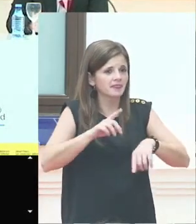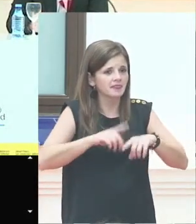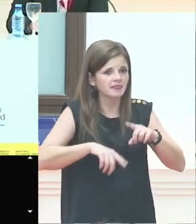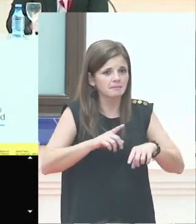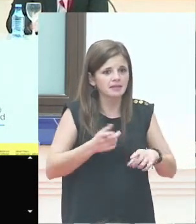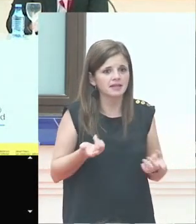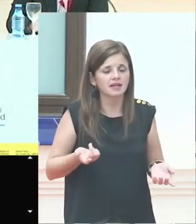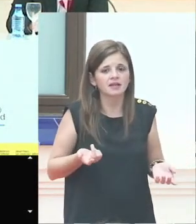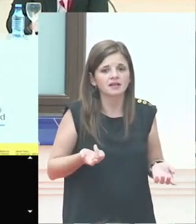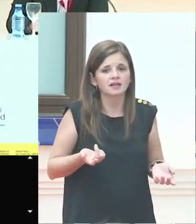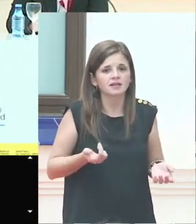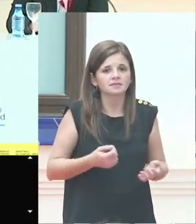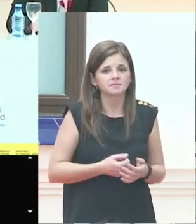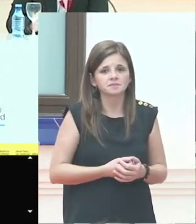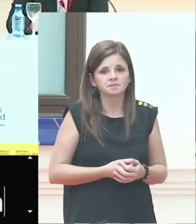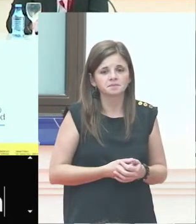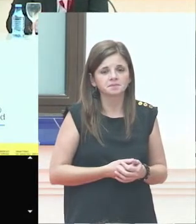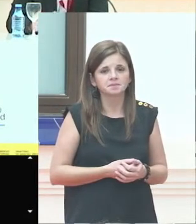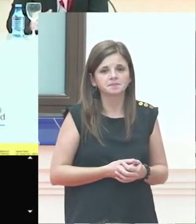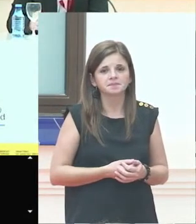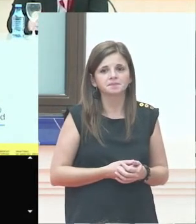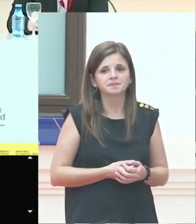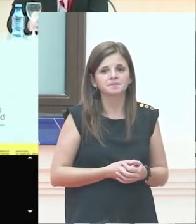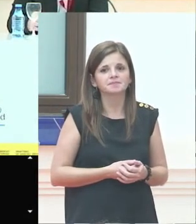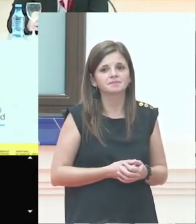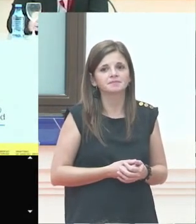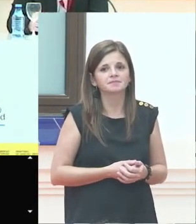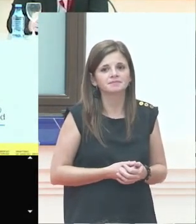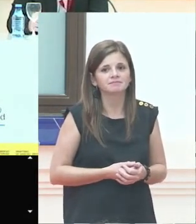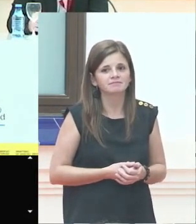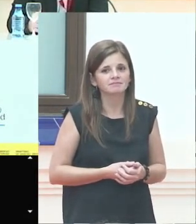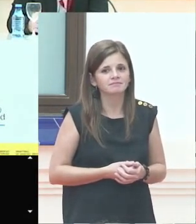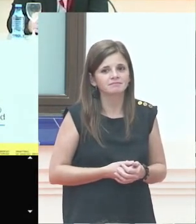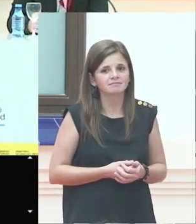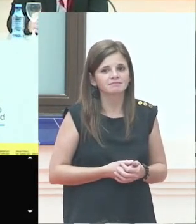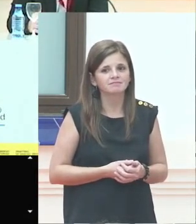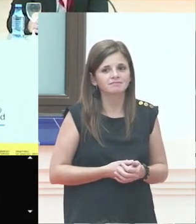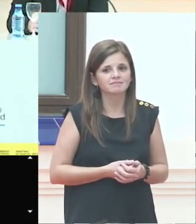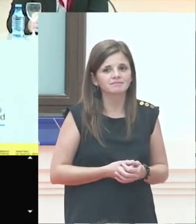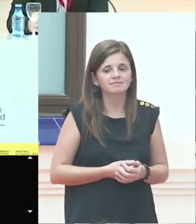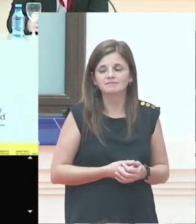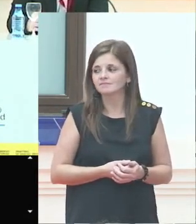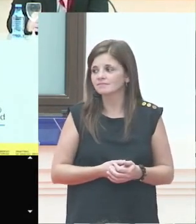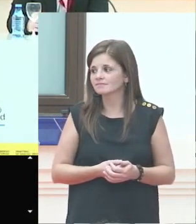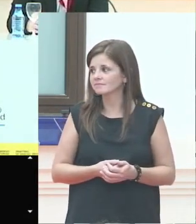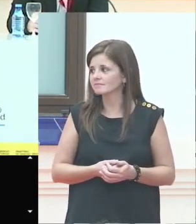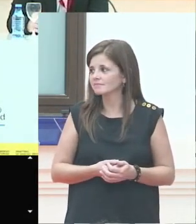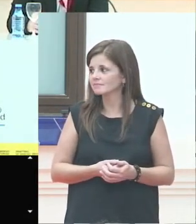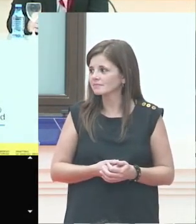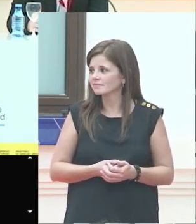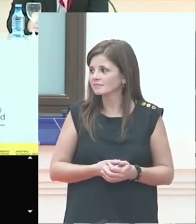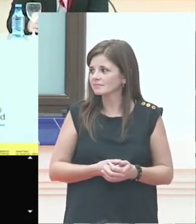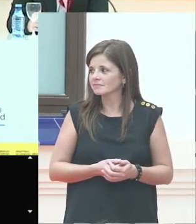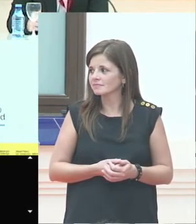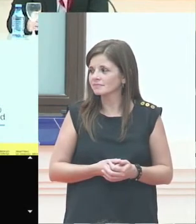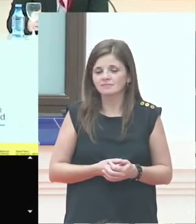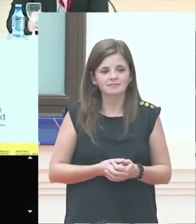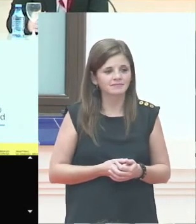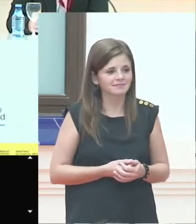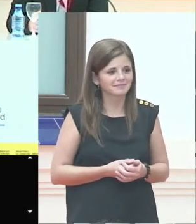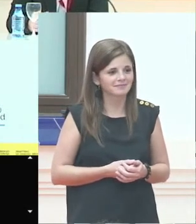compartir información. Ya no tenemos esa lista interminable de emails o esa carpeta compartida donde tenemos todo. Y luego las ventajas que tenemos, pues depende